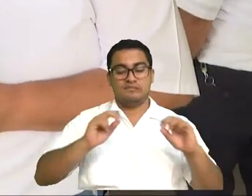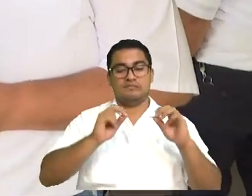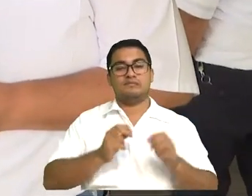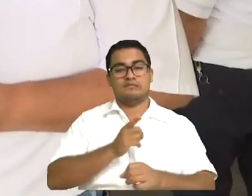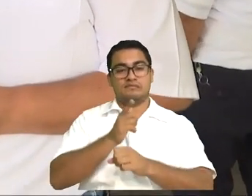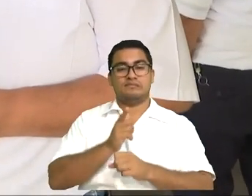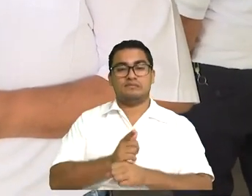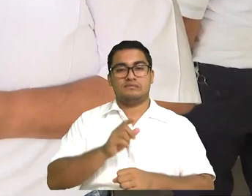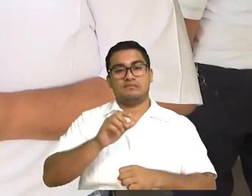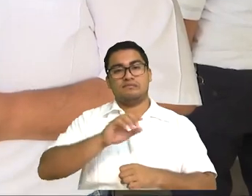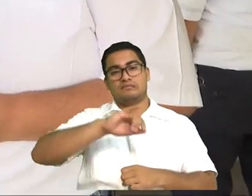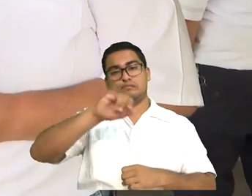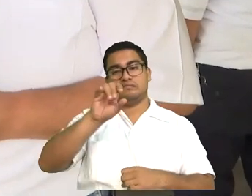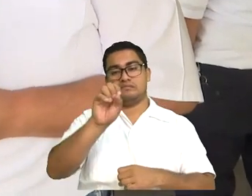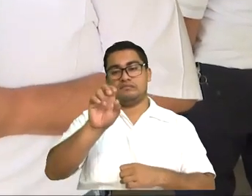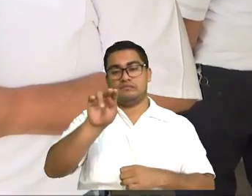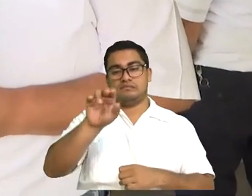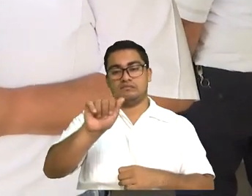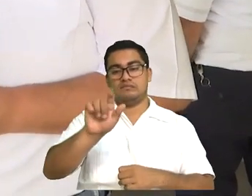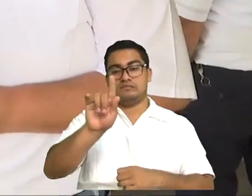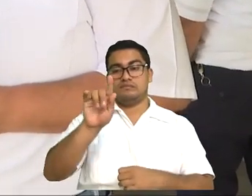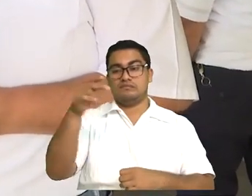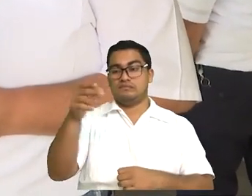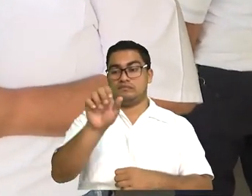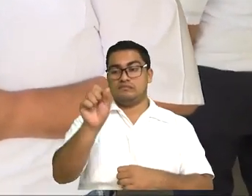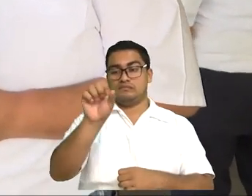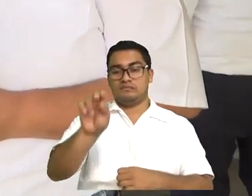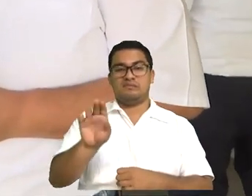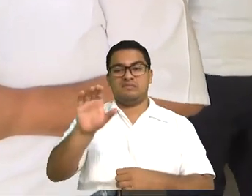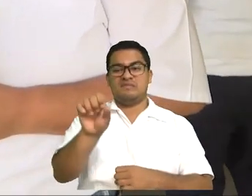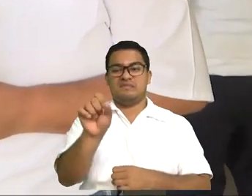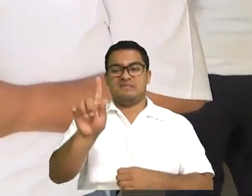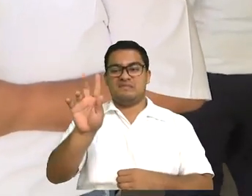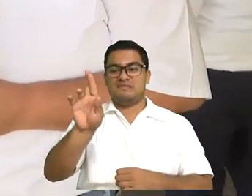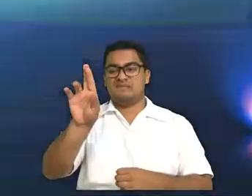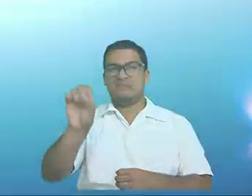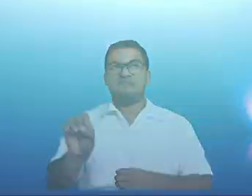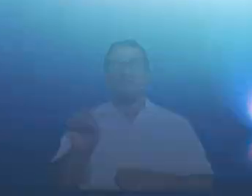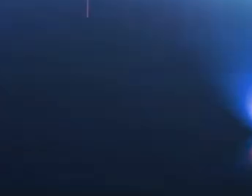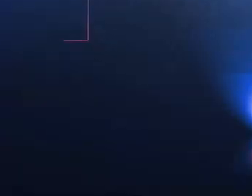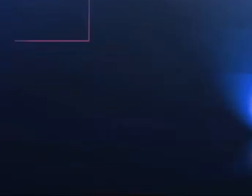cámara de Rubén Castro, informó para el canal parlamentario Jonathan Castro.